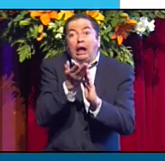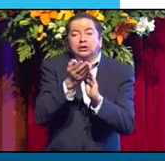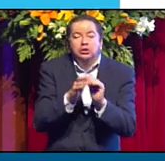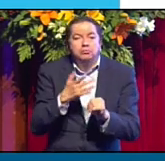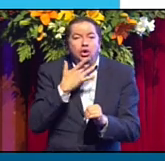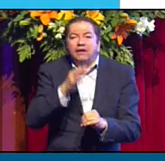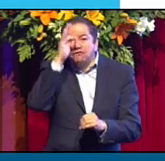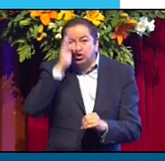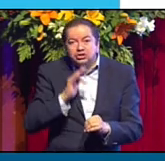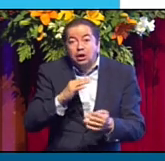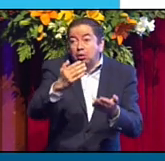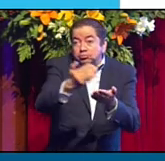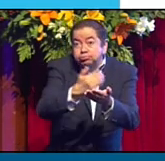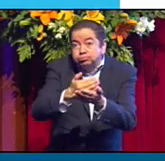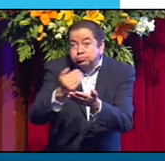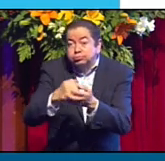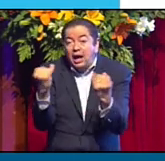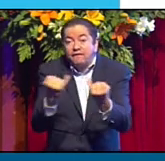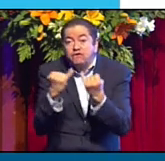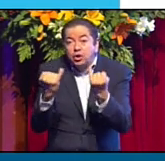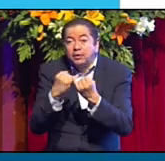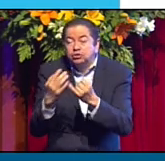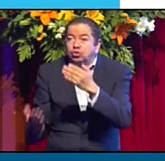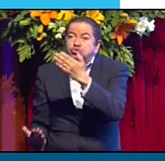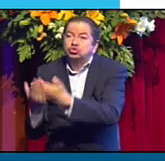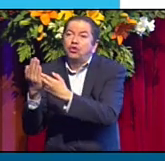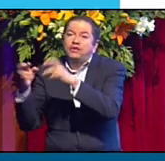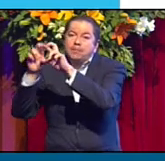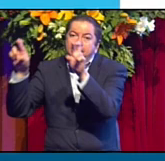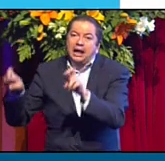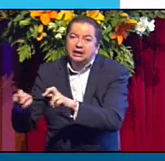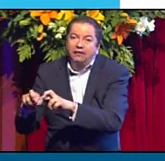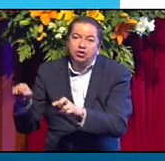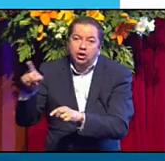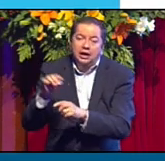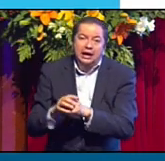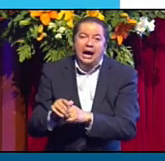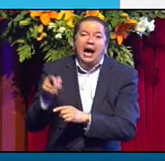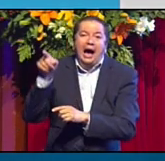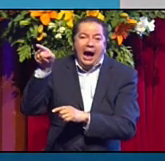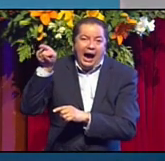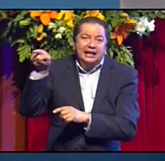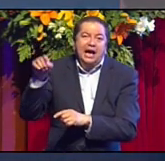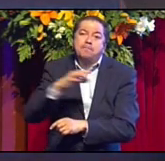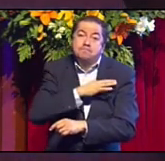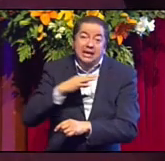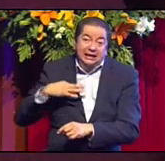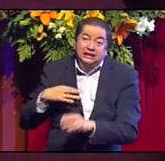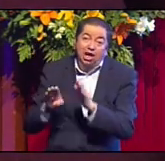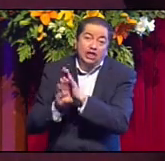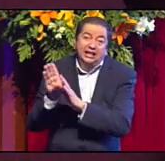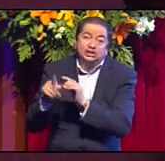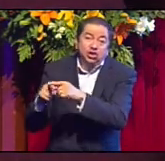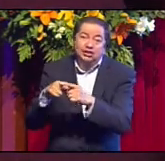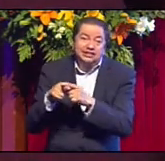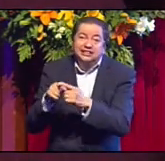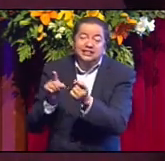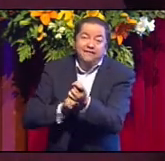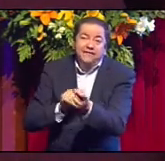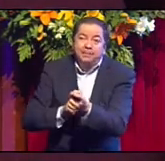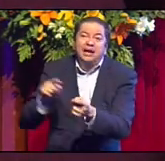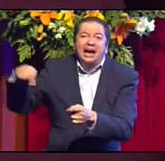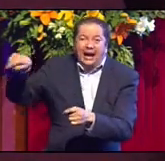hacen es recolectar la información, subirla a la plataforma, y ahí los malos de Mideso, del Ministerio de Desarrollo Social y la